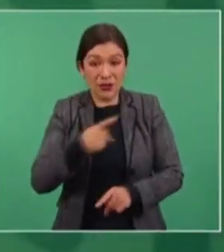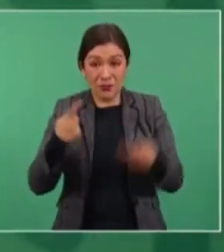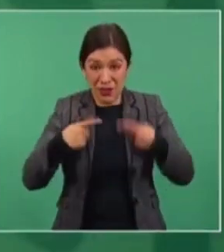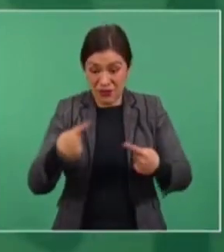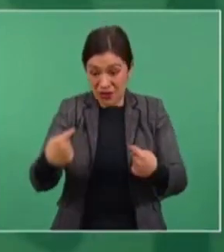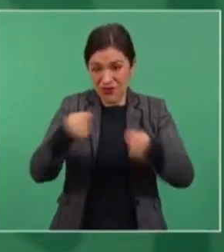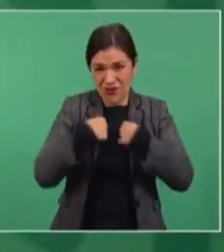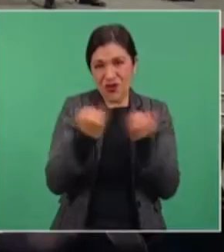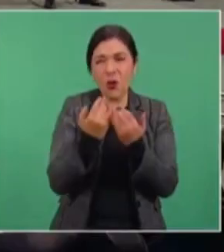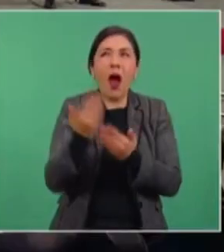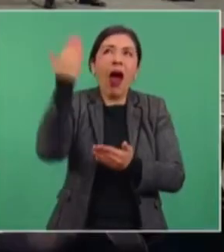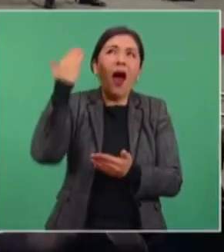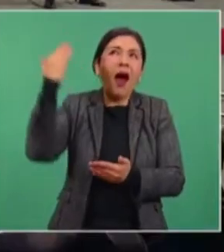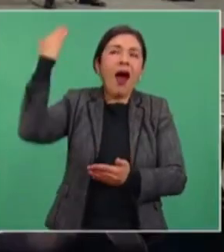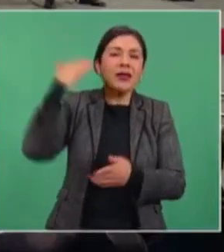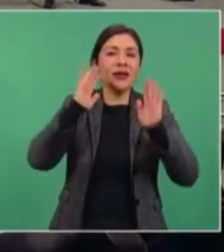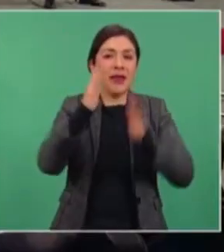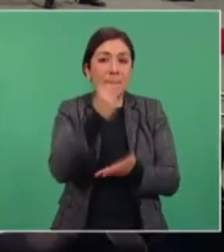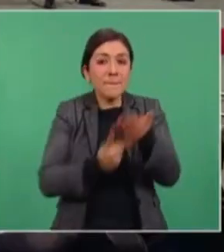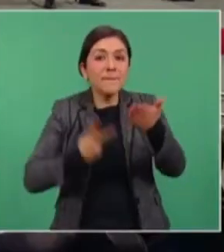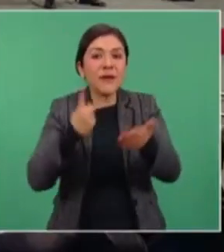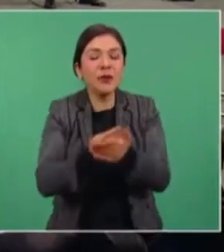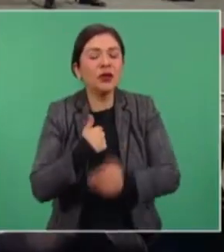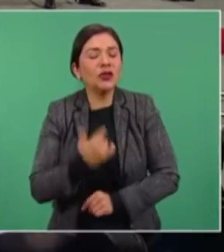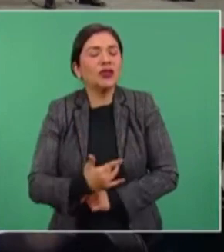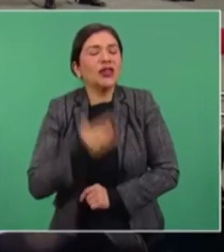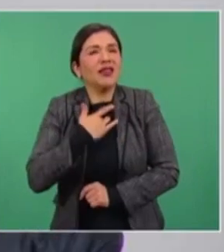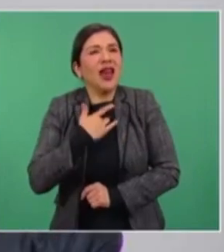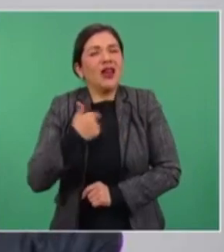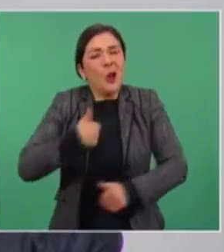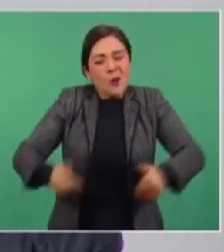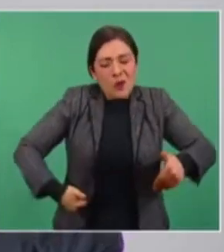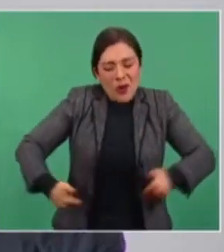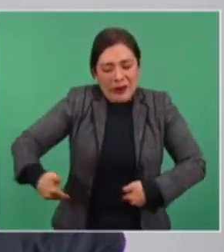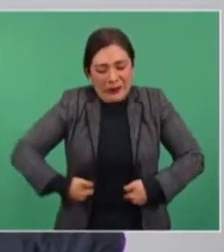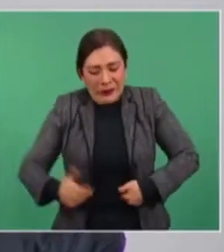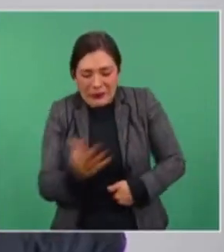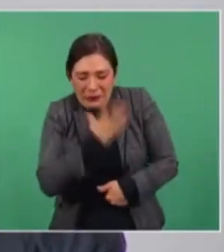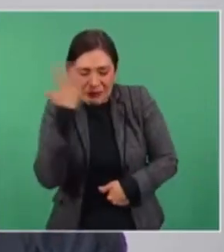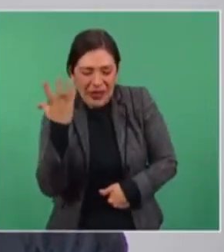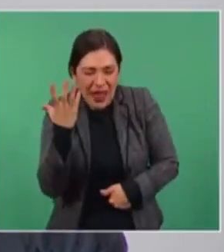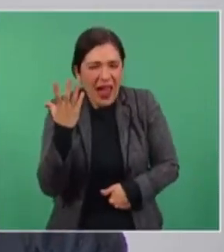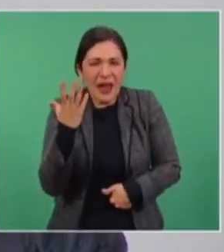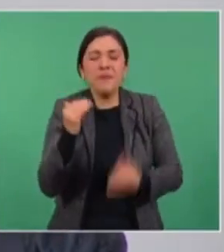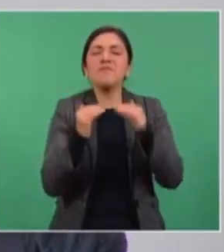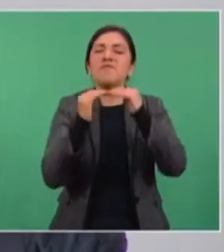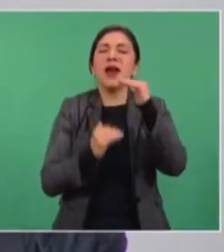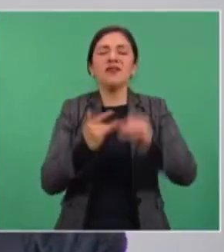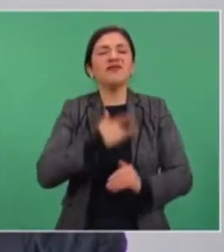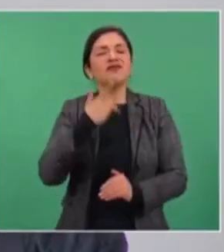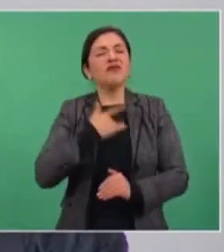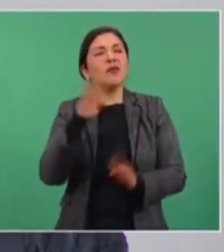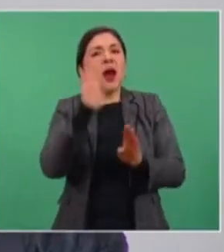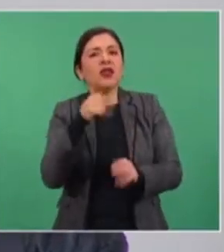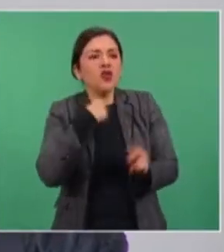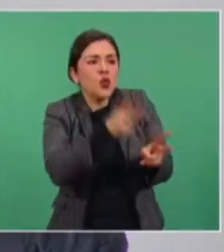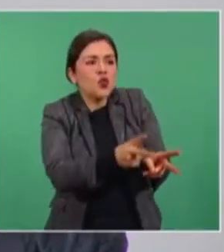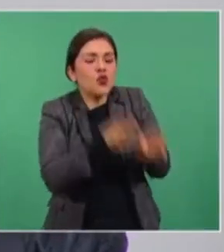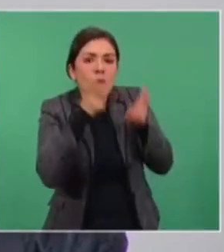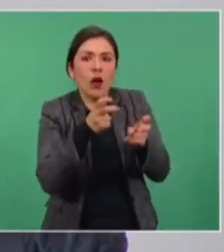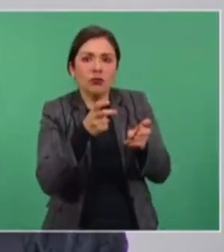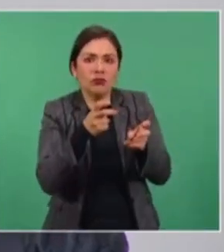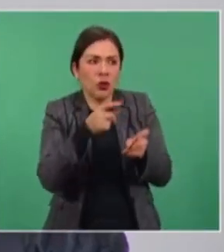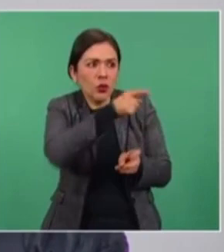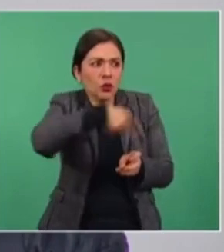misma distinción sentirnos un poco menos incómodos, menos usurpadores de honores que